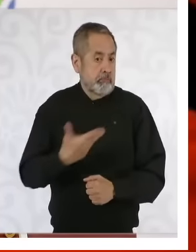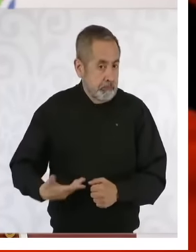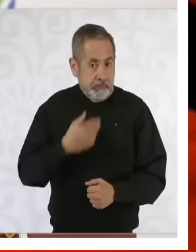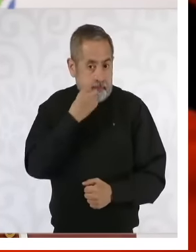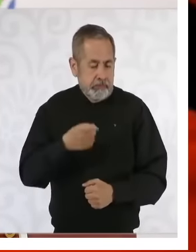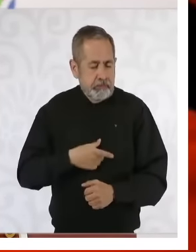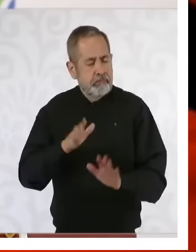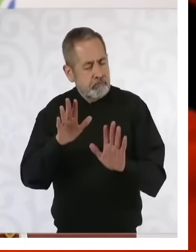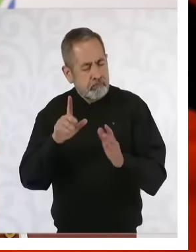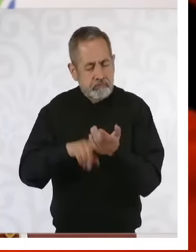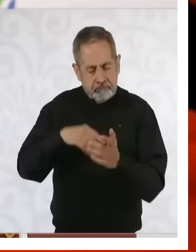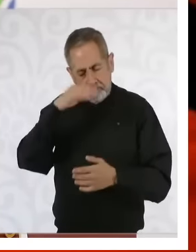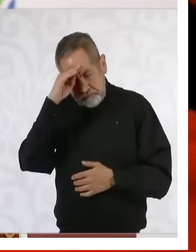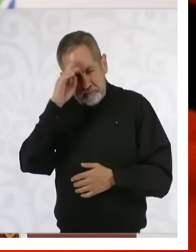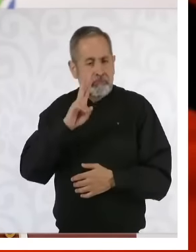espacio